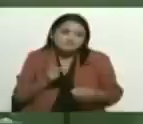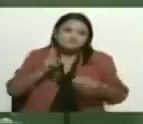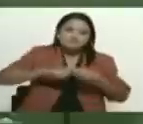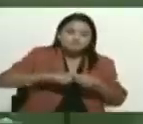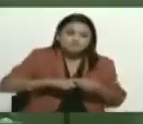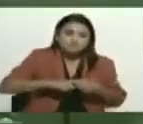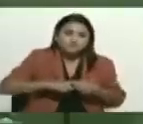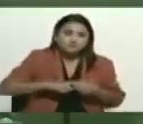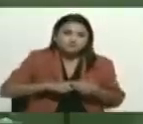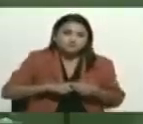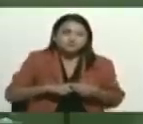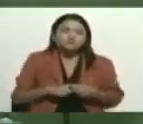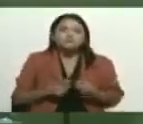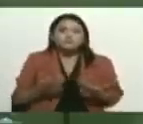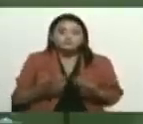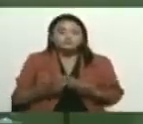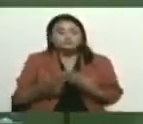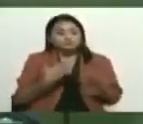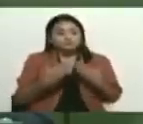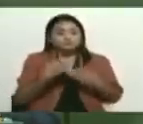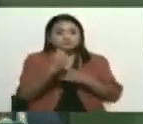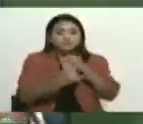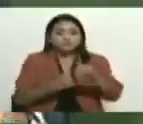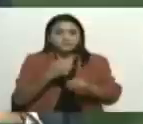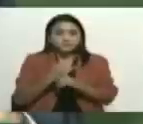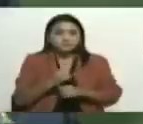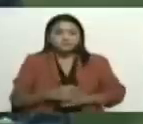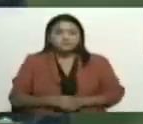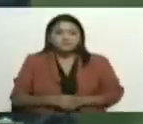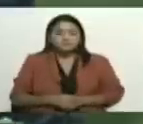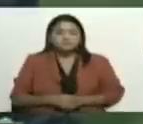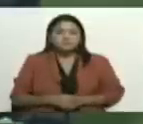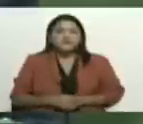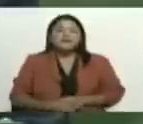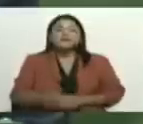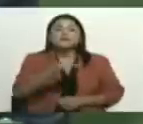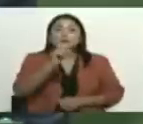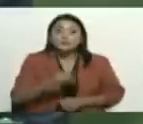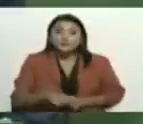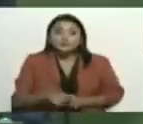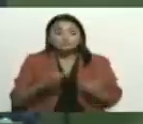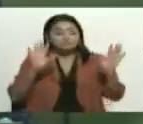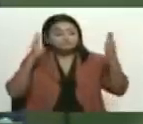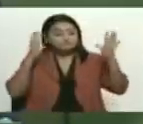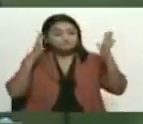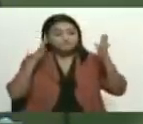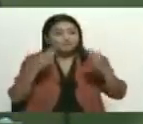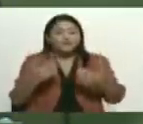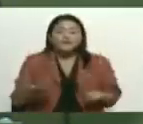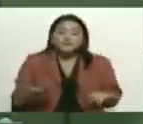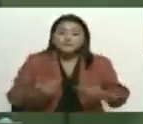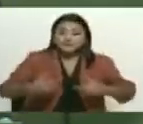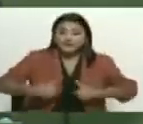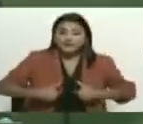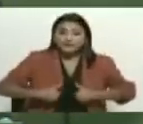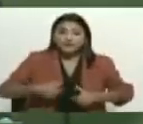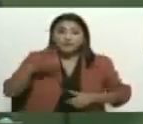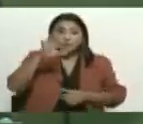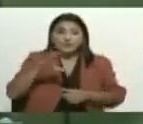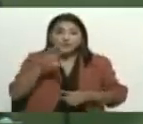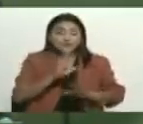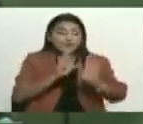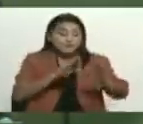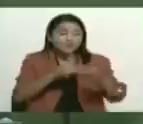y en la democratización de las relaciones internacionales. Igualmente, aplaudimos los esfuerzos de los países que contribuyen al